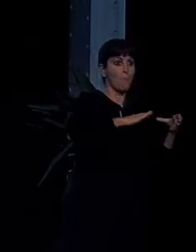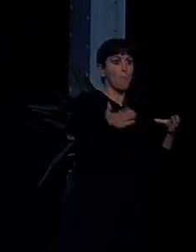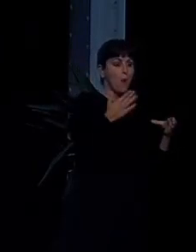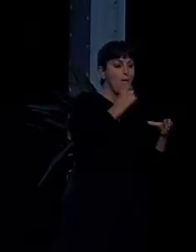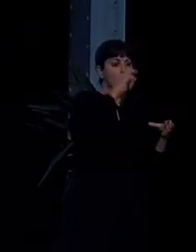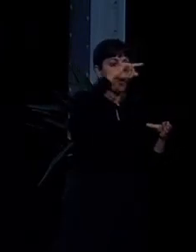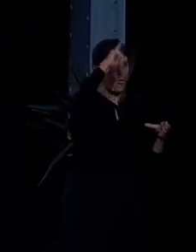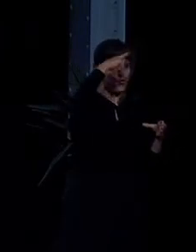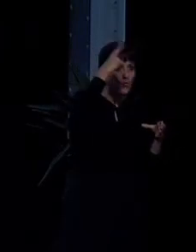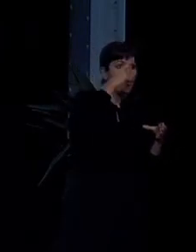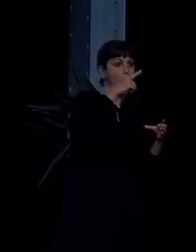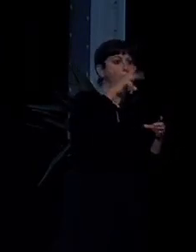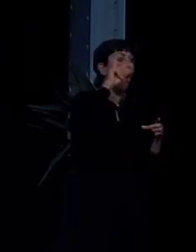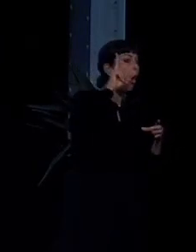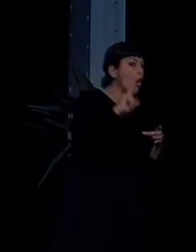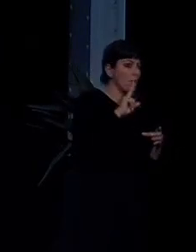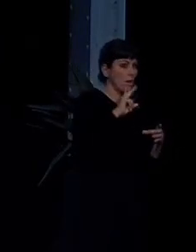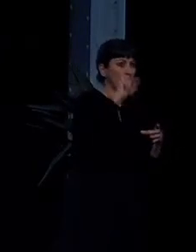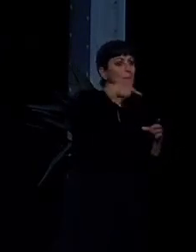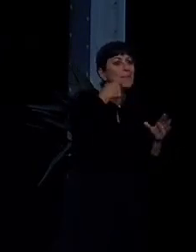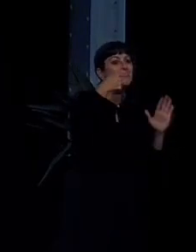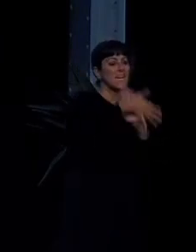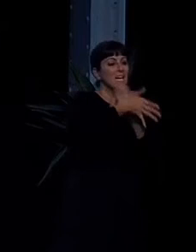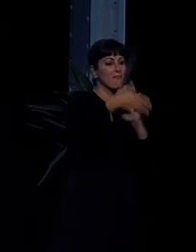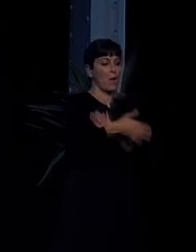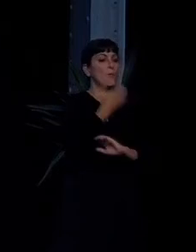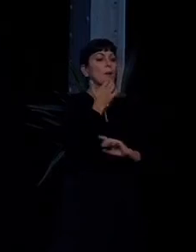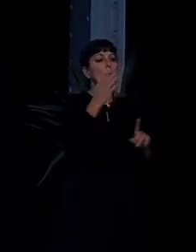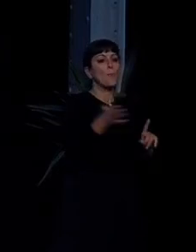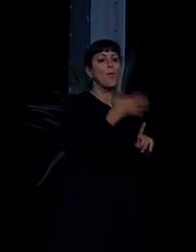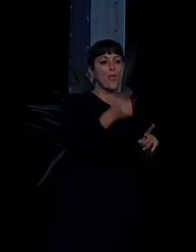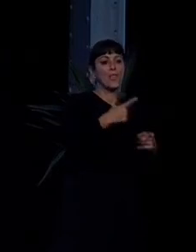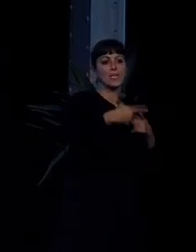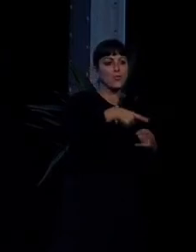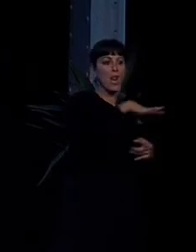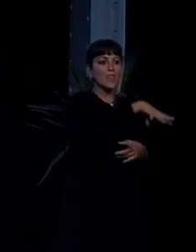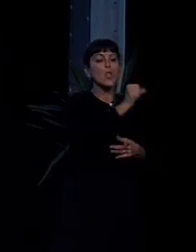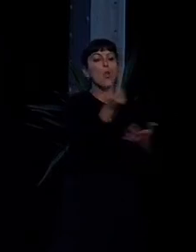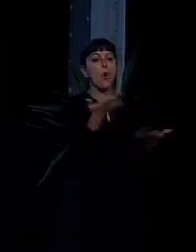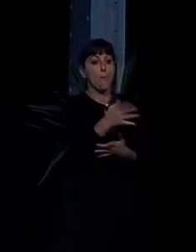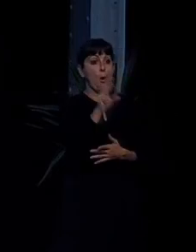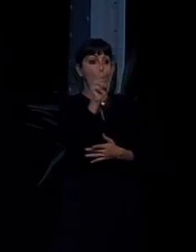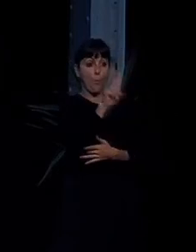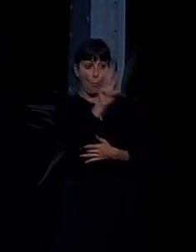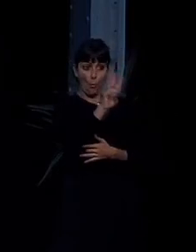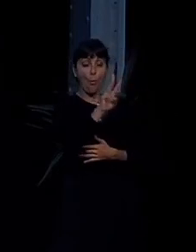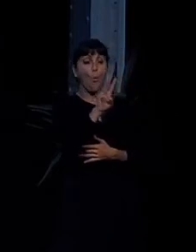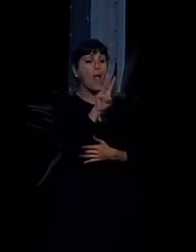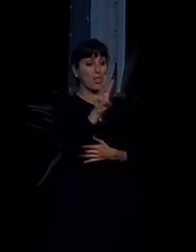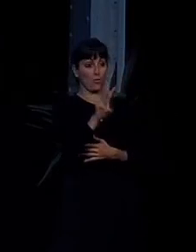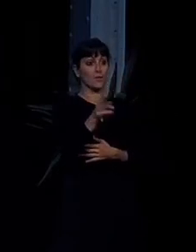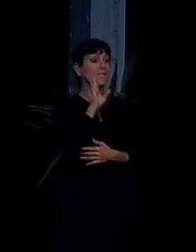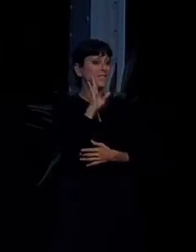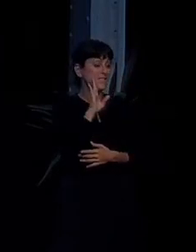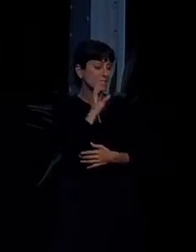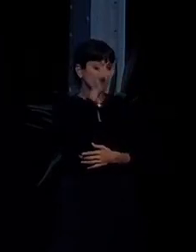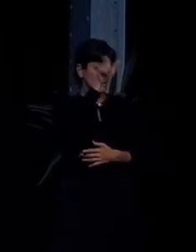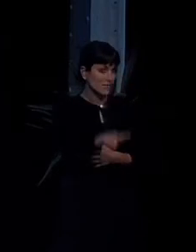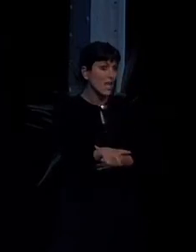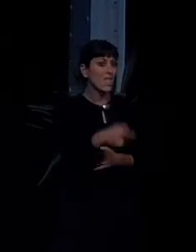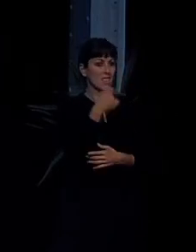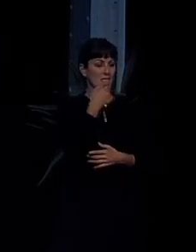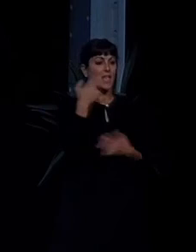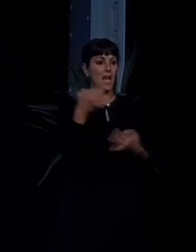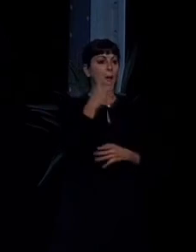y los significados, ¿no? ¿Cómo comprendemos y cómo entendemos la violencia sexual? Como diría Walkovich, las mujeres no sienten el peligro sexual